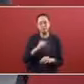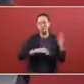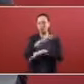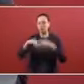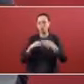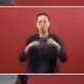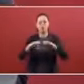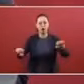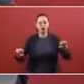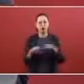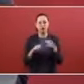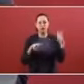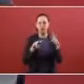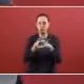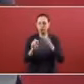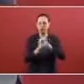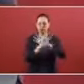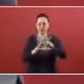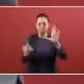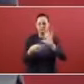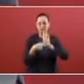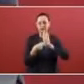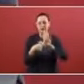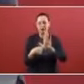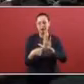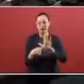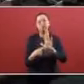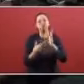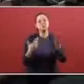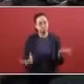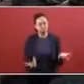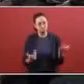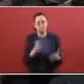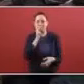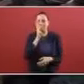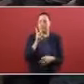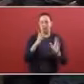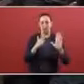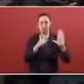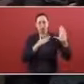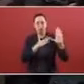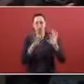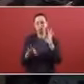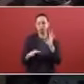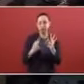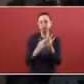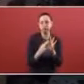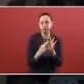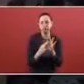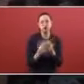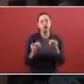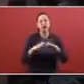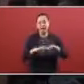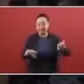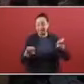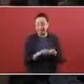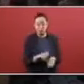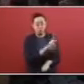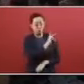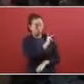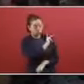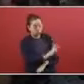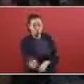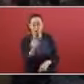colaboradores, y en honor a este compromiso, todo su gabinete se